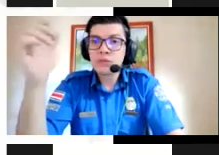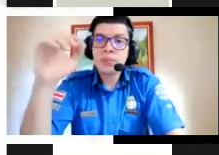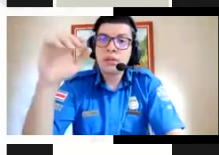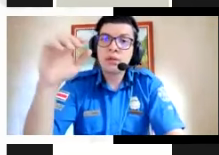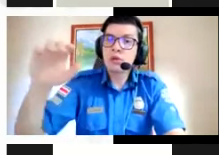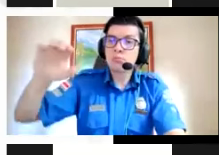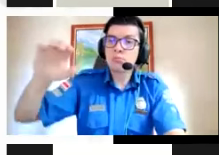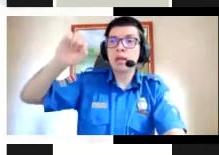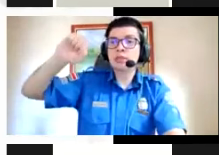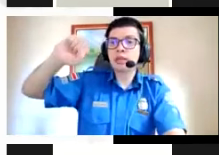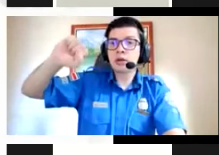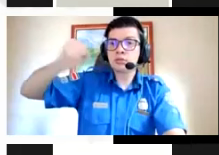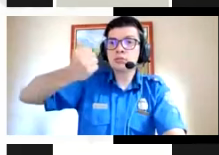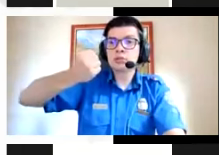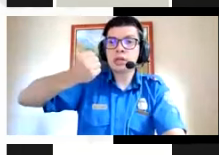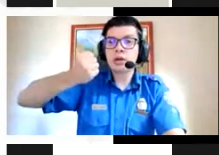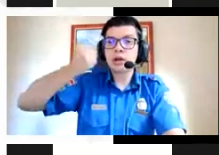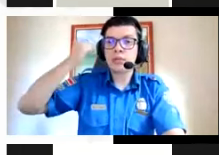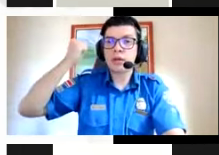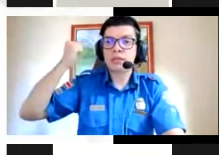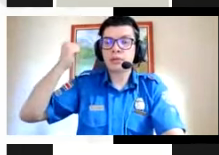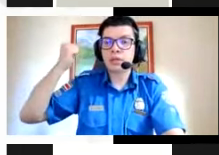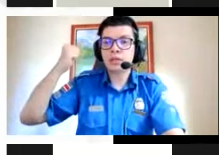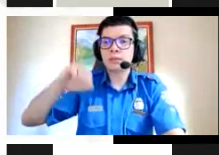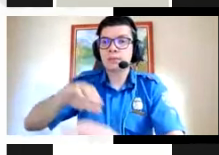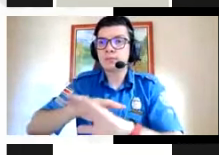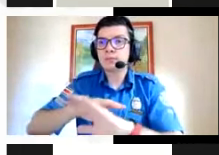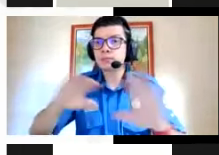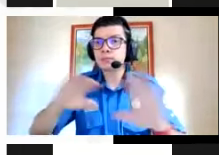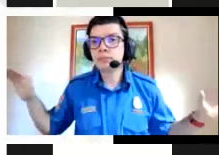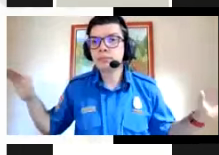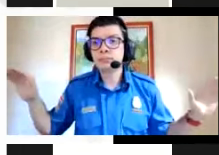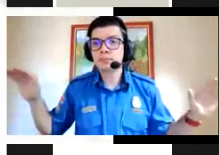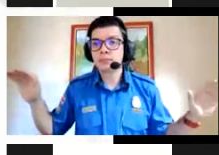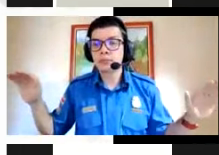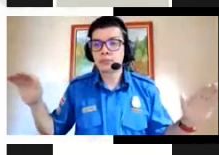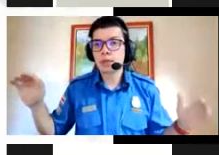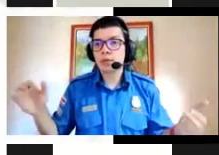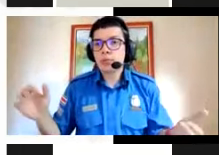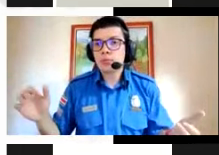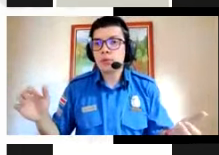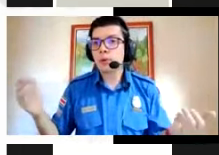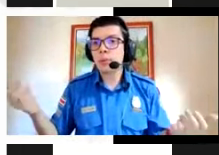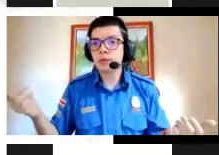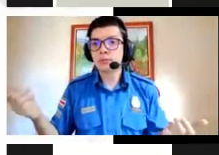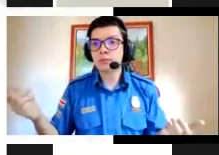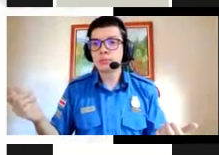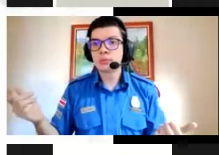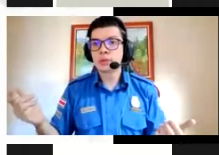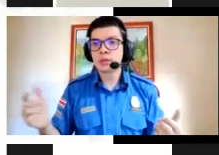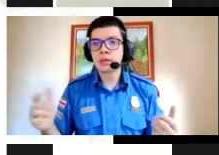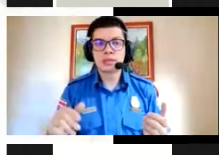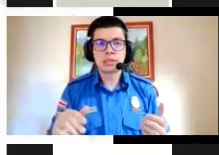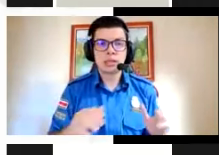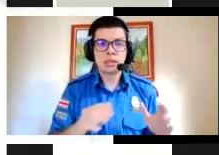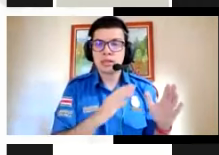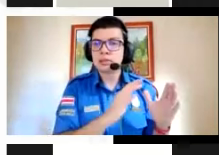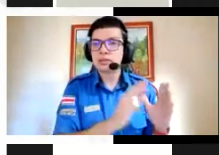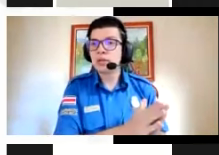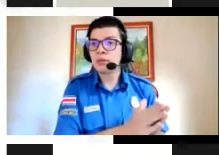yo simplemente voy al exterior, cierro la válvula de seguridad y no hay problema.